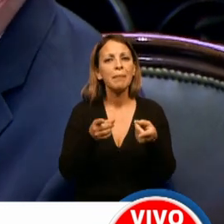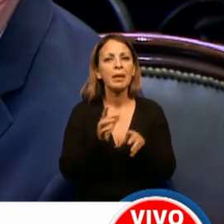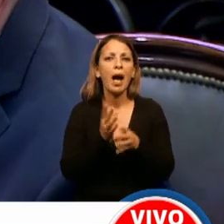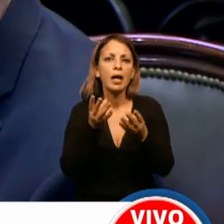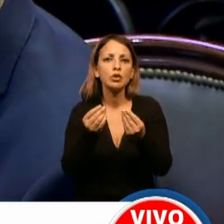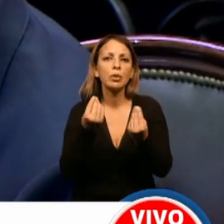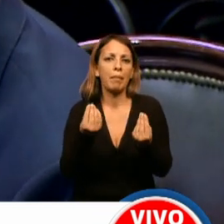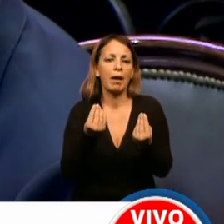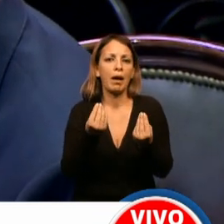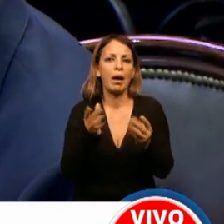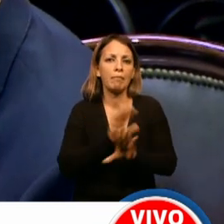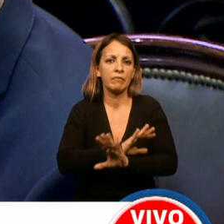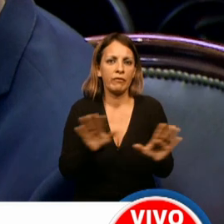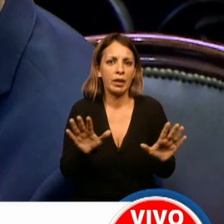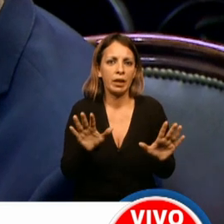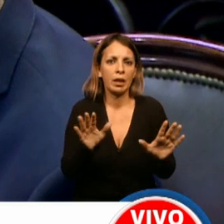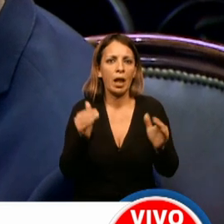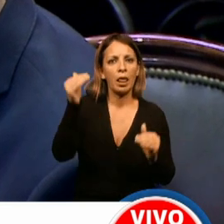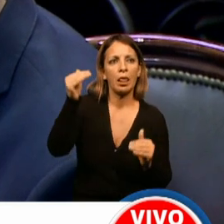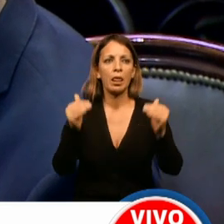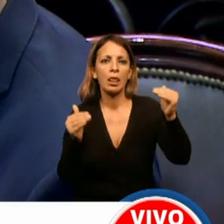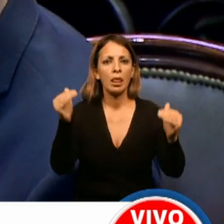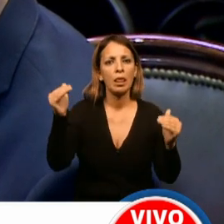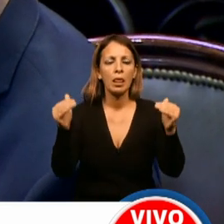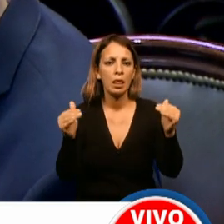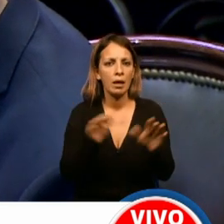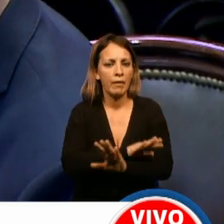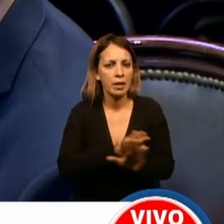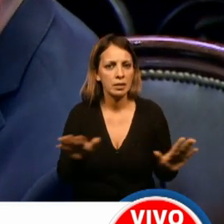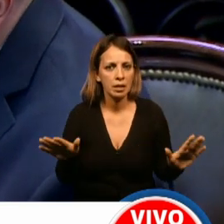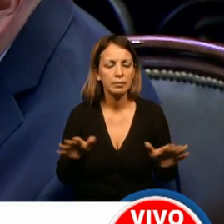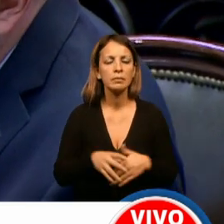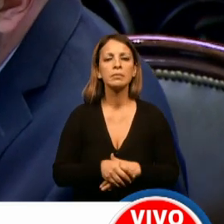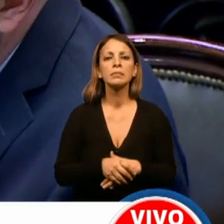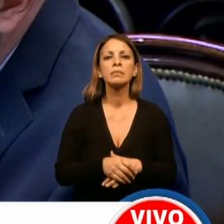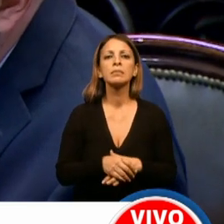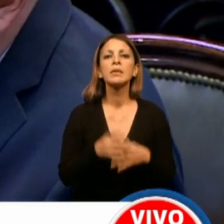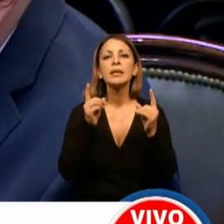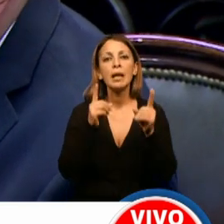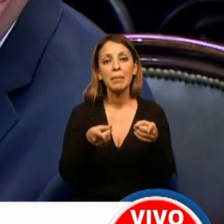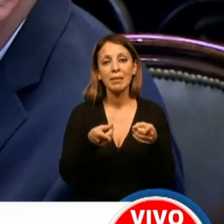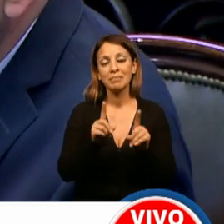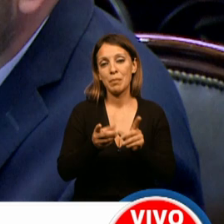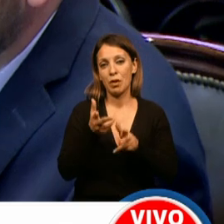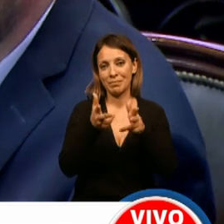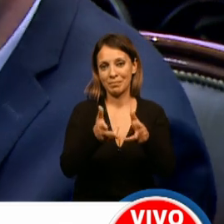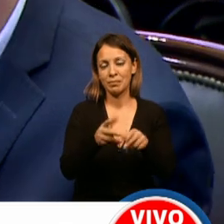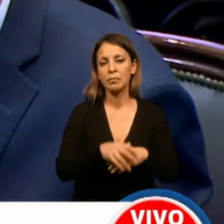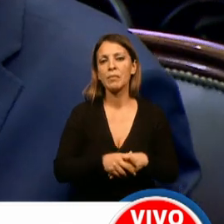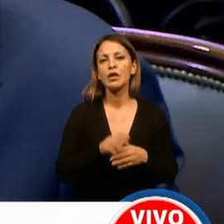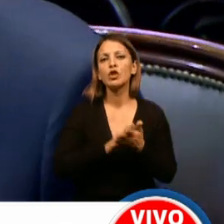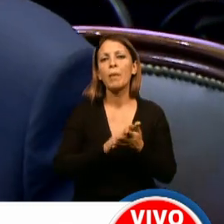reproducir desigualdades y también como se mencionaba en lo ateniente a los